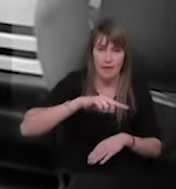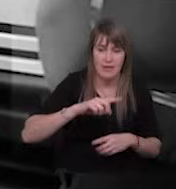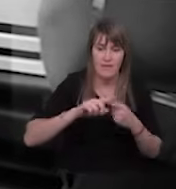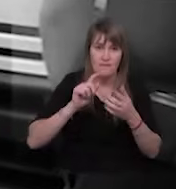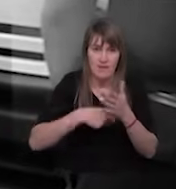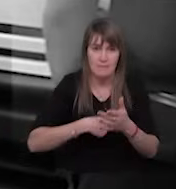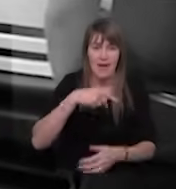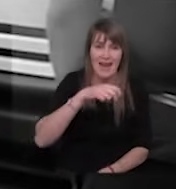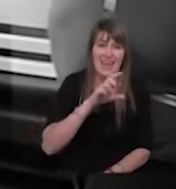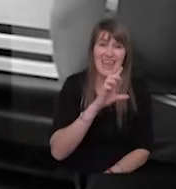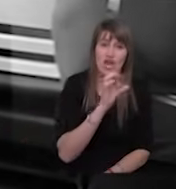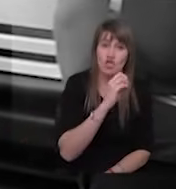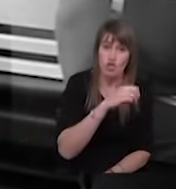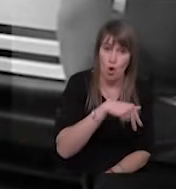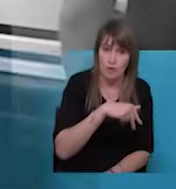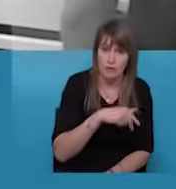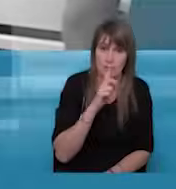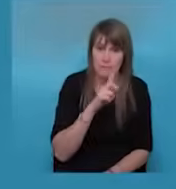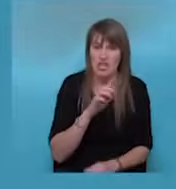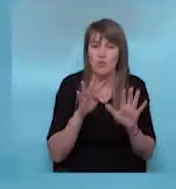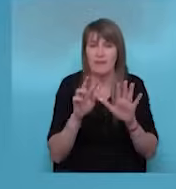Nelson Bardesio, marzo de 1972.